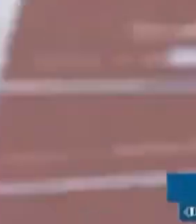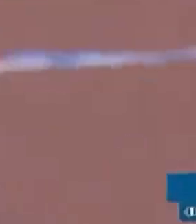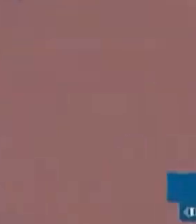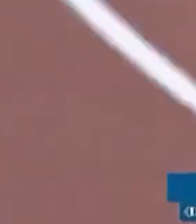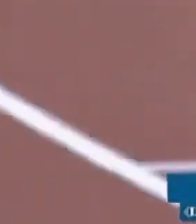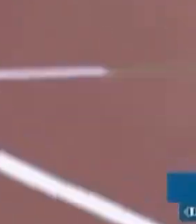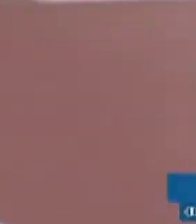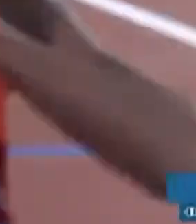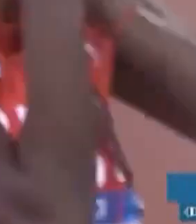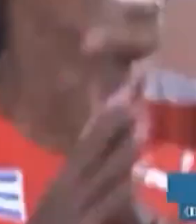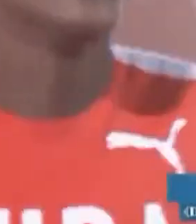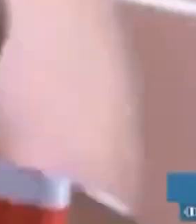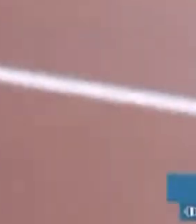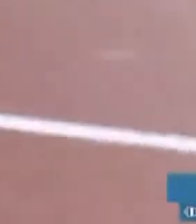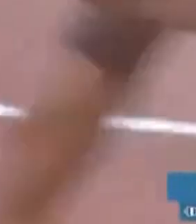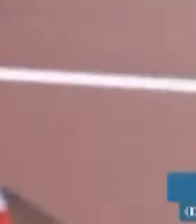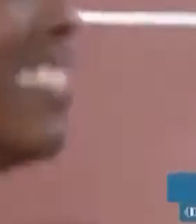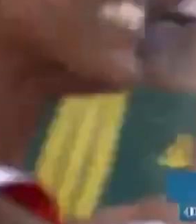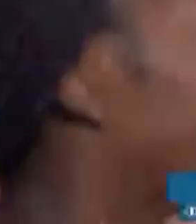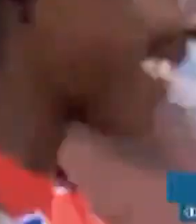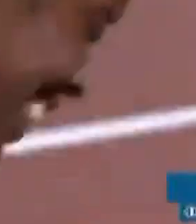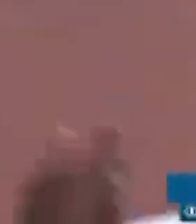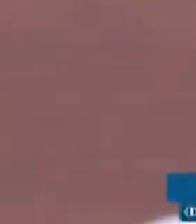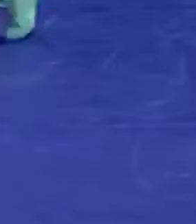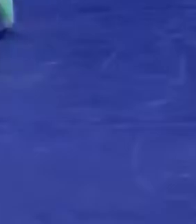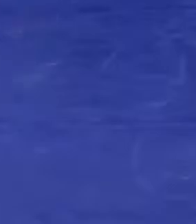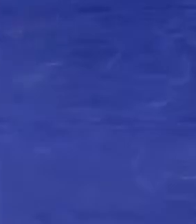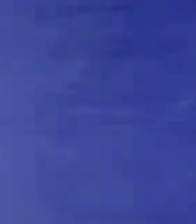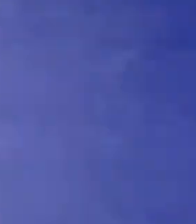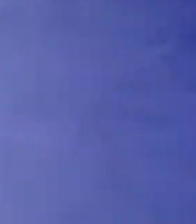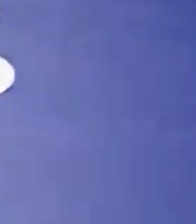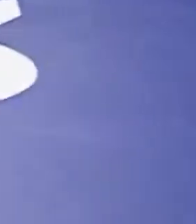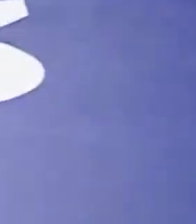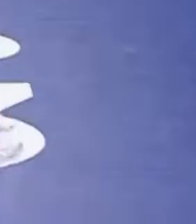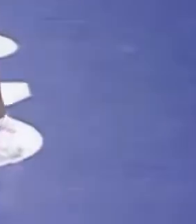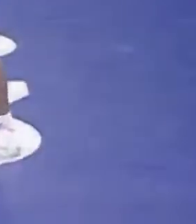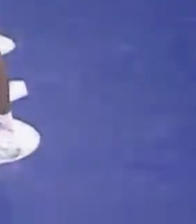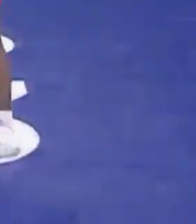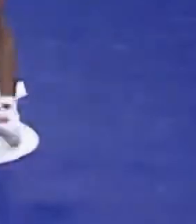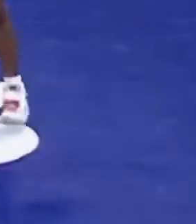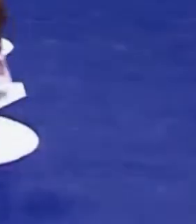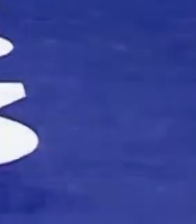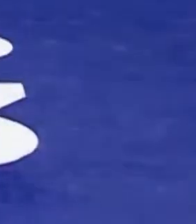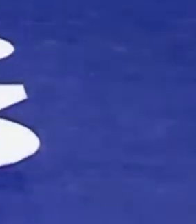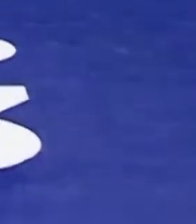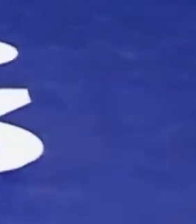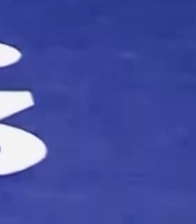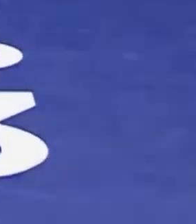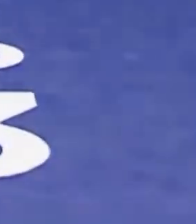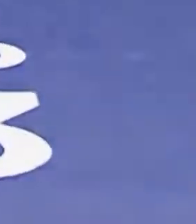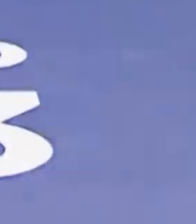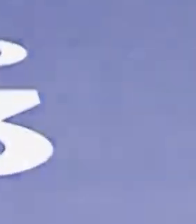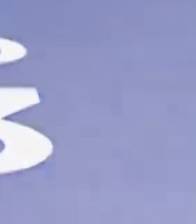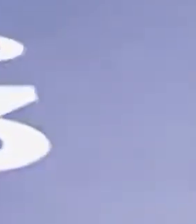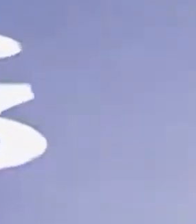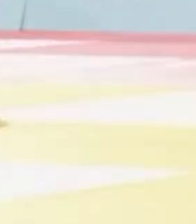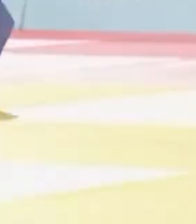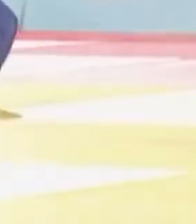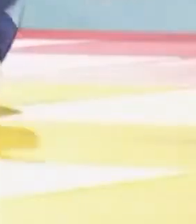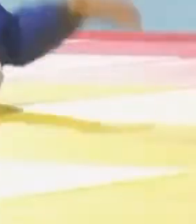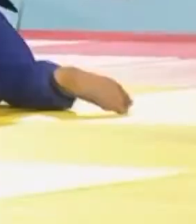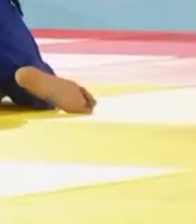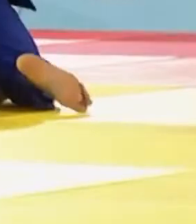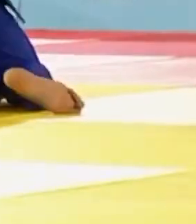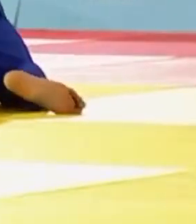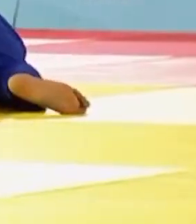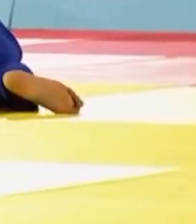y entra. ¡Hay medalla de oro! Para saber de verdad lo que es sentirse cubano. Para que te llene la